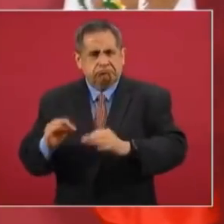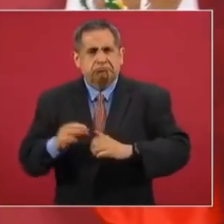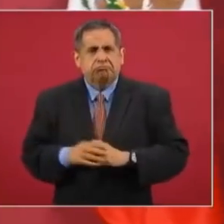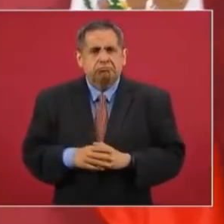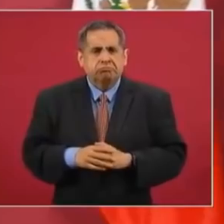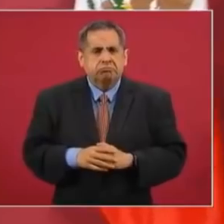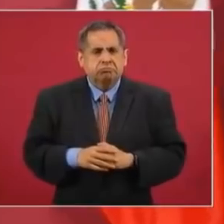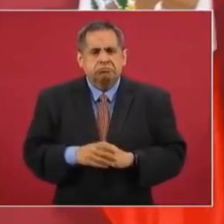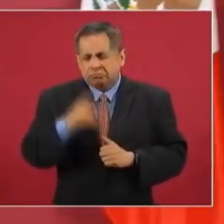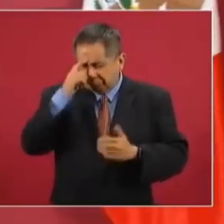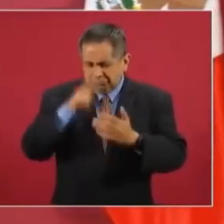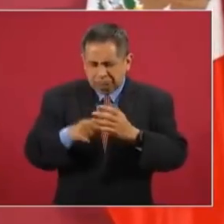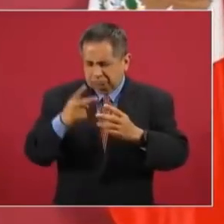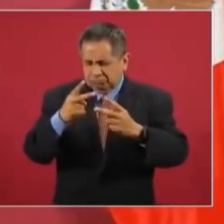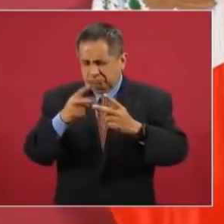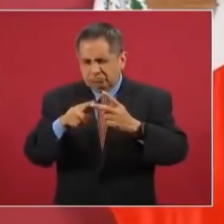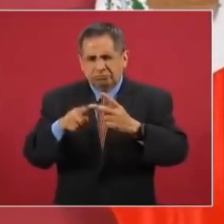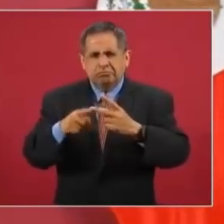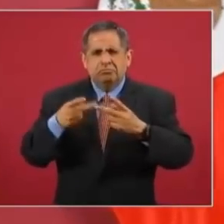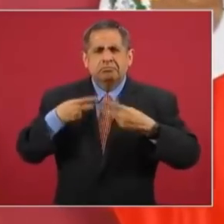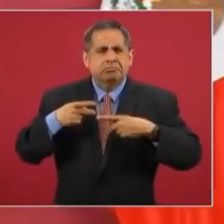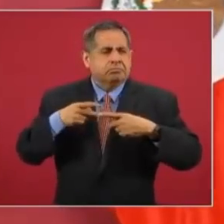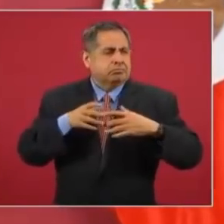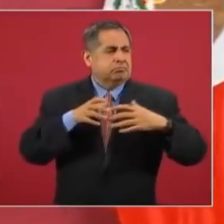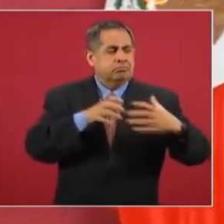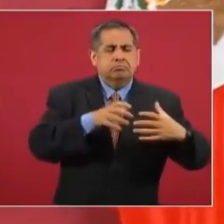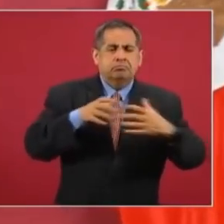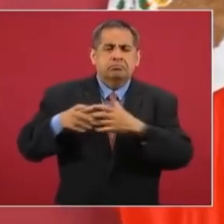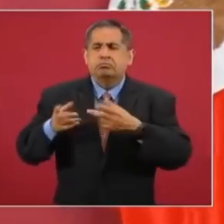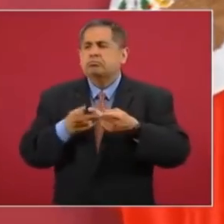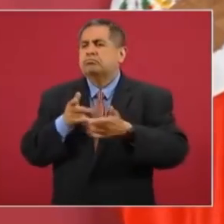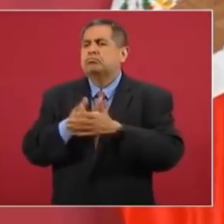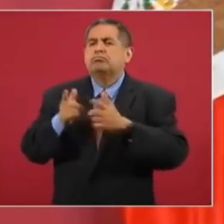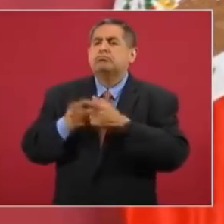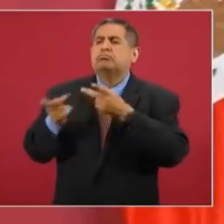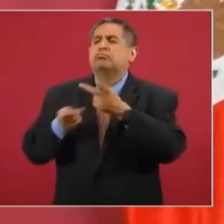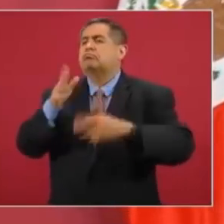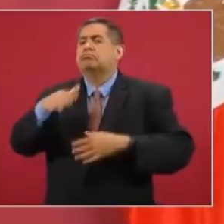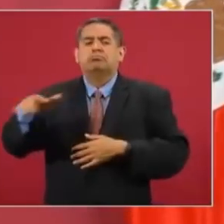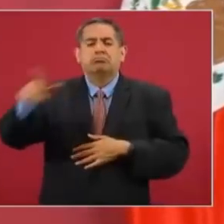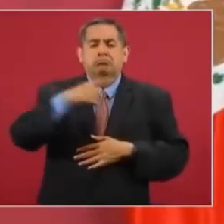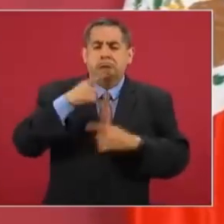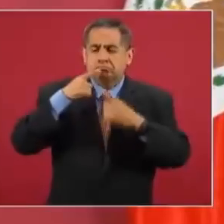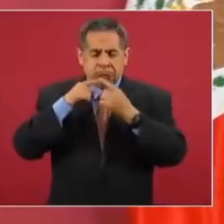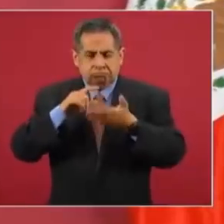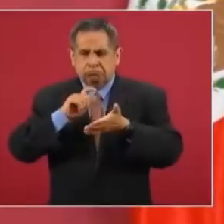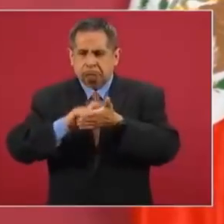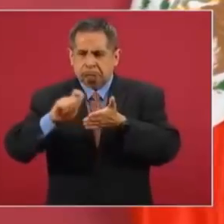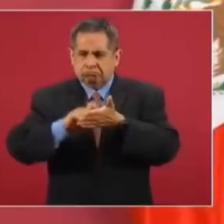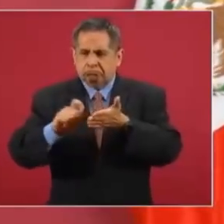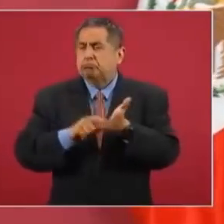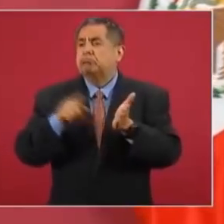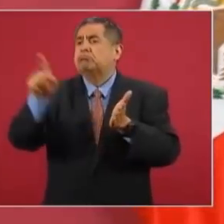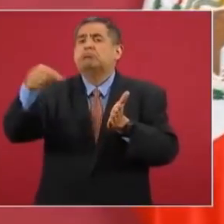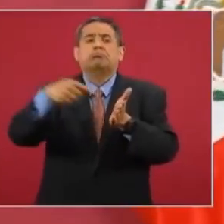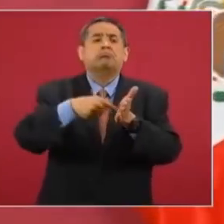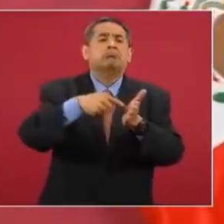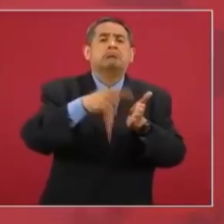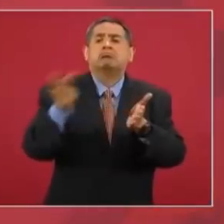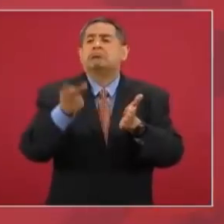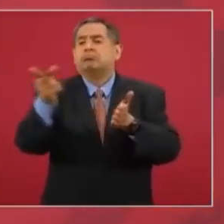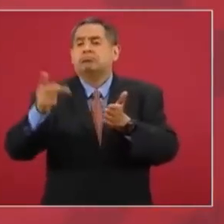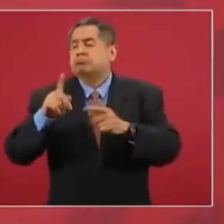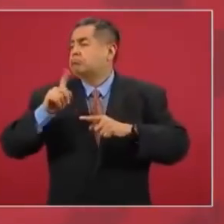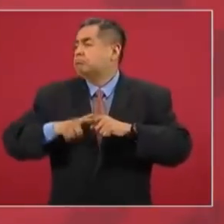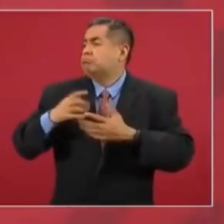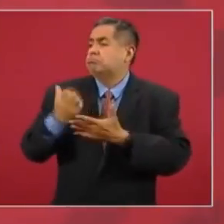me acuerdo que fueron 2 o 3 encuestadoras. Se definieron las preguntas y a ver, ¿quién va?